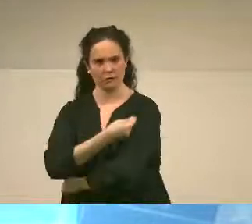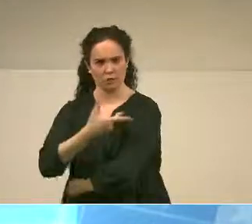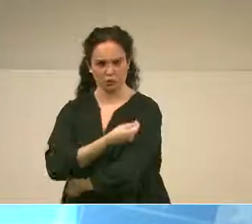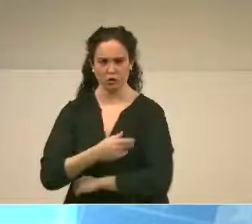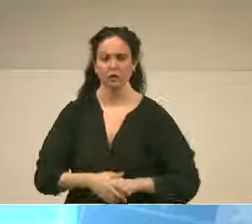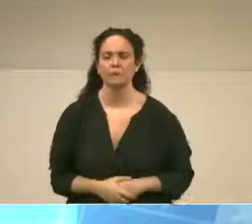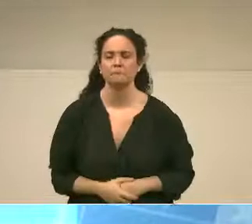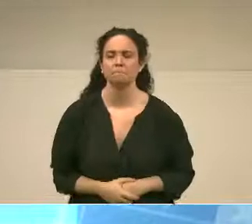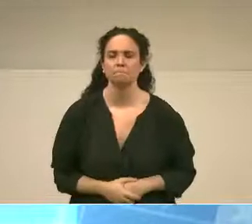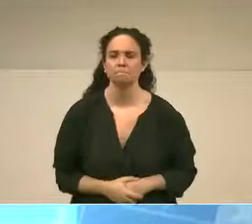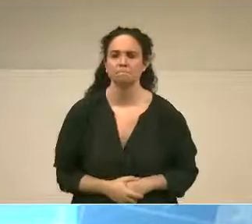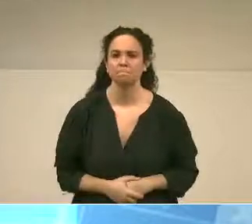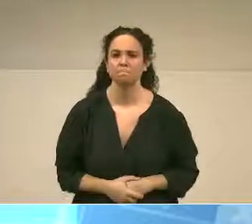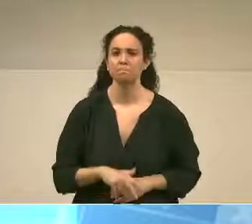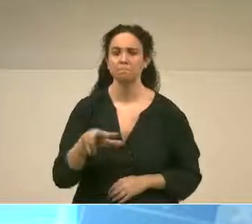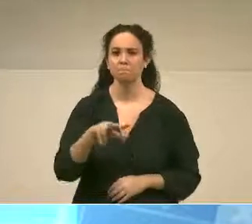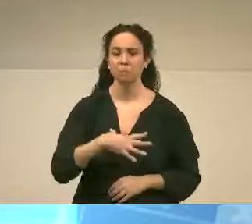Puedo decir que